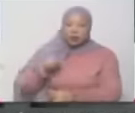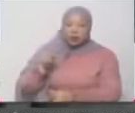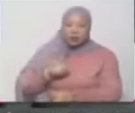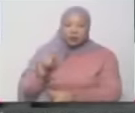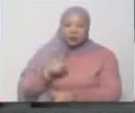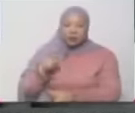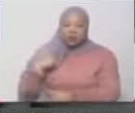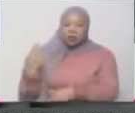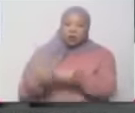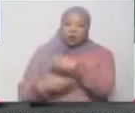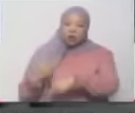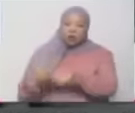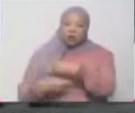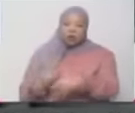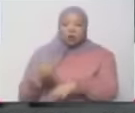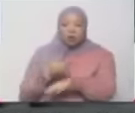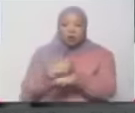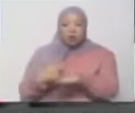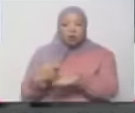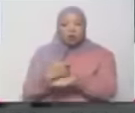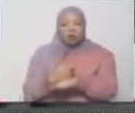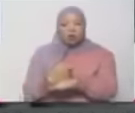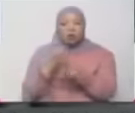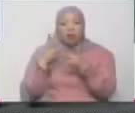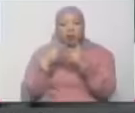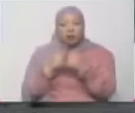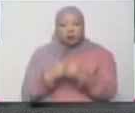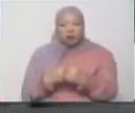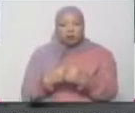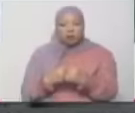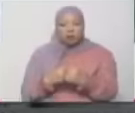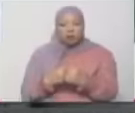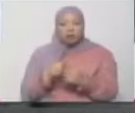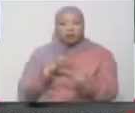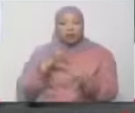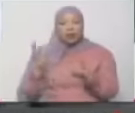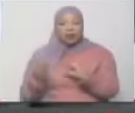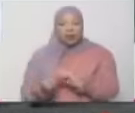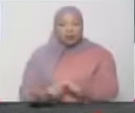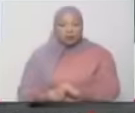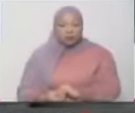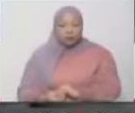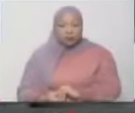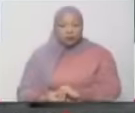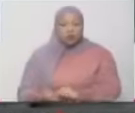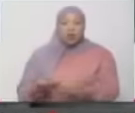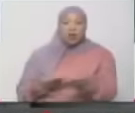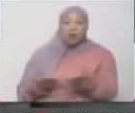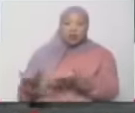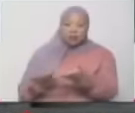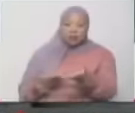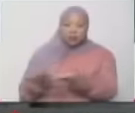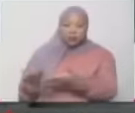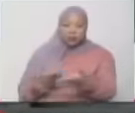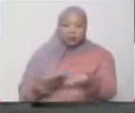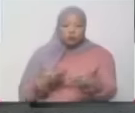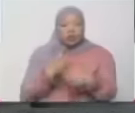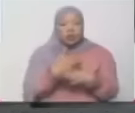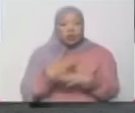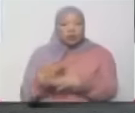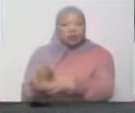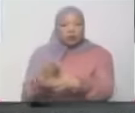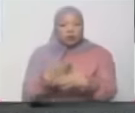que la revolución llegó al gobierno no para administrar ese gobierno, sino para transformarlo y ponerlo al servicio de las grandes